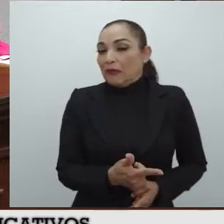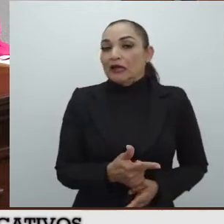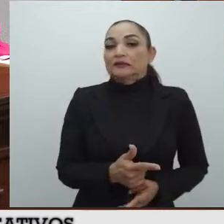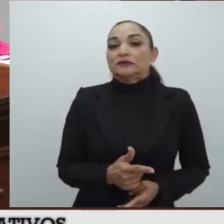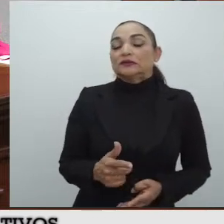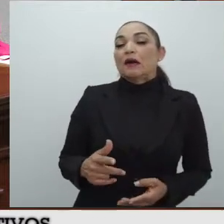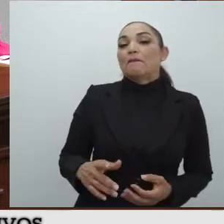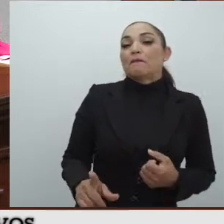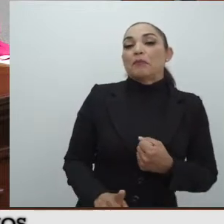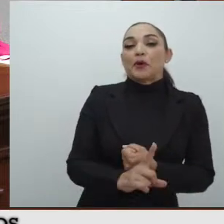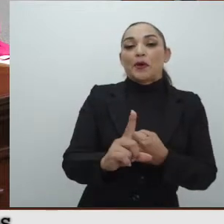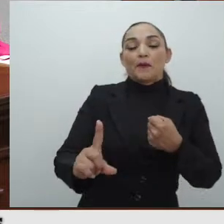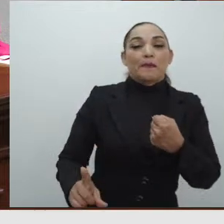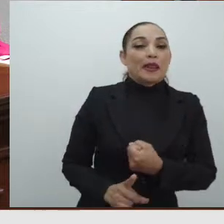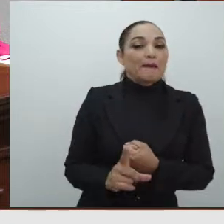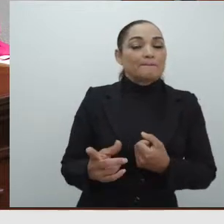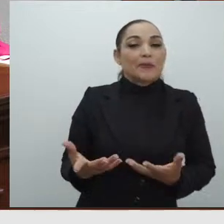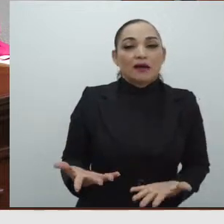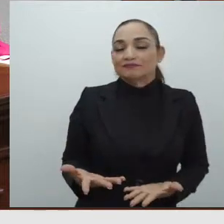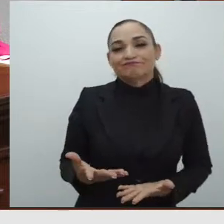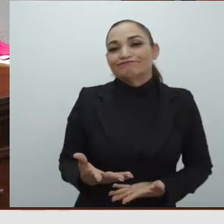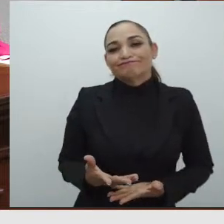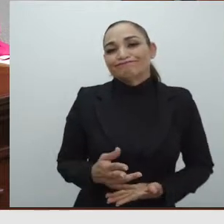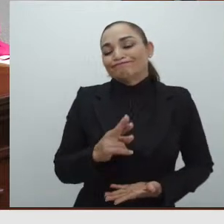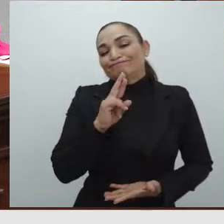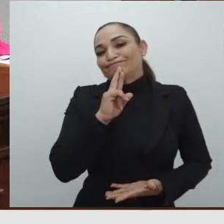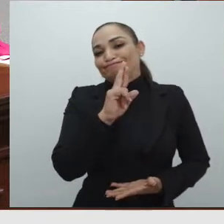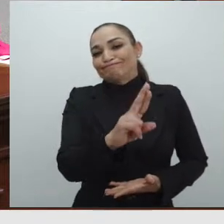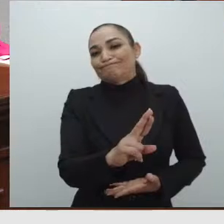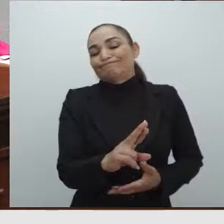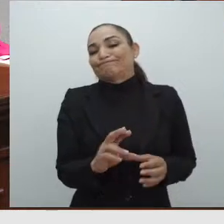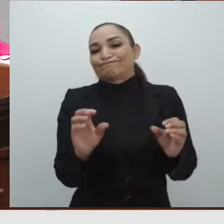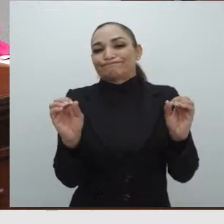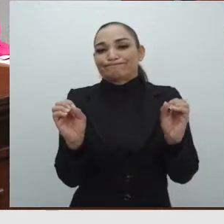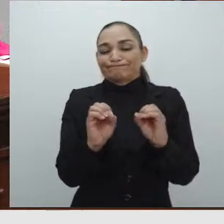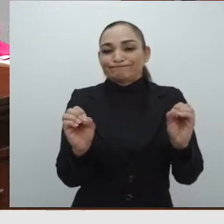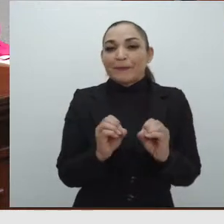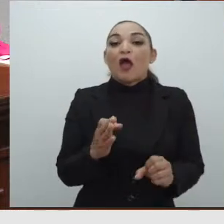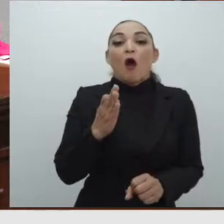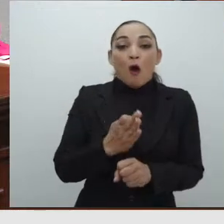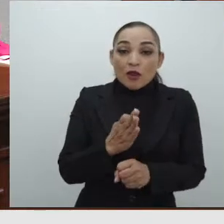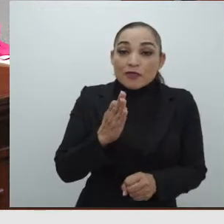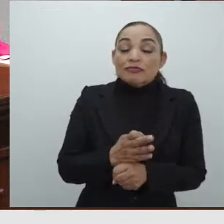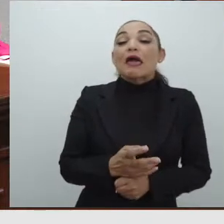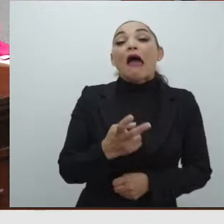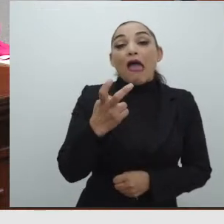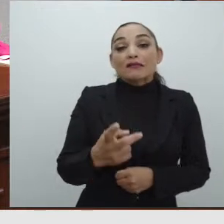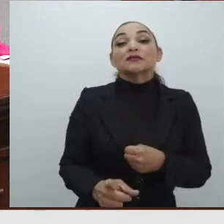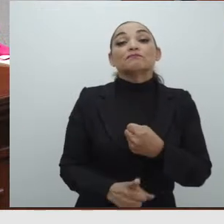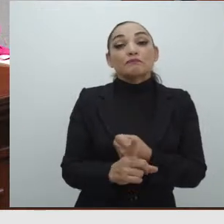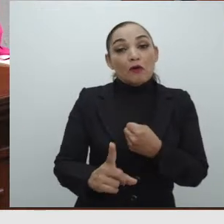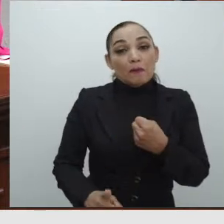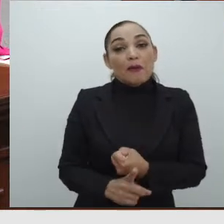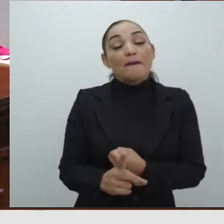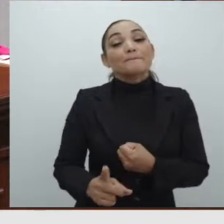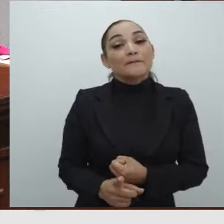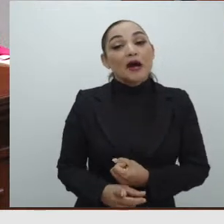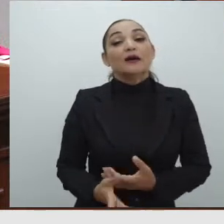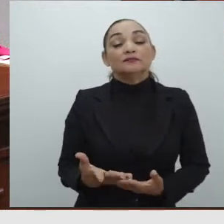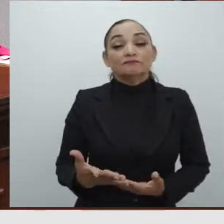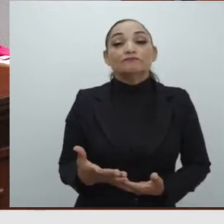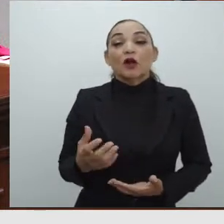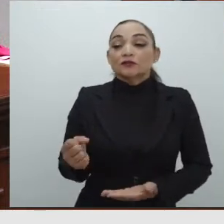catastrófico, por decirlo de alguna manera, pues ya no responden, ¿no? Y ahorita esa es una de las dificultades que hay. Por eso se está destinando